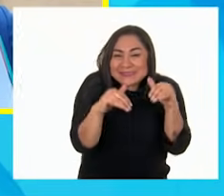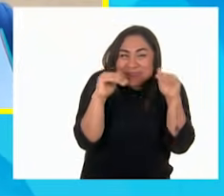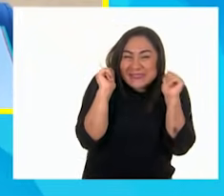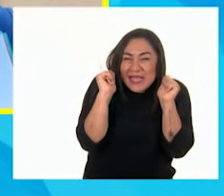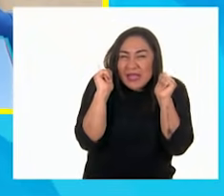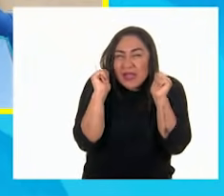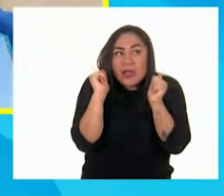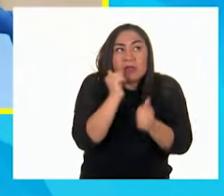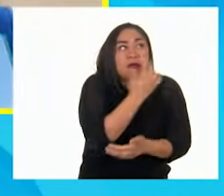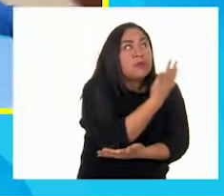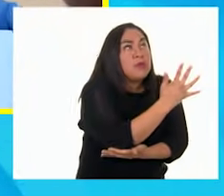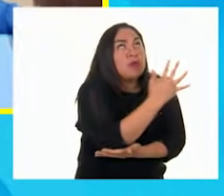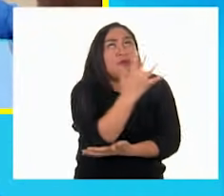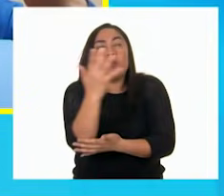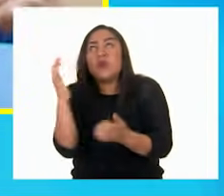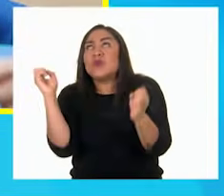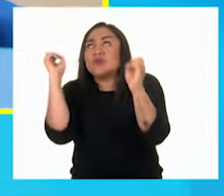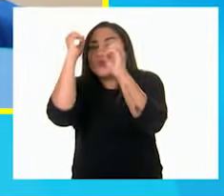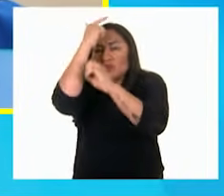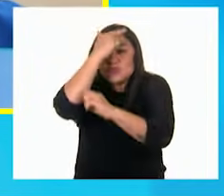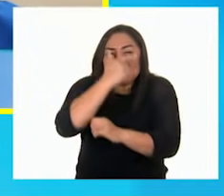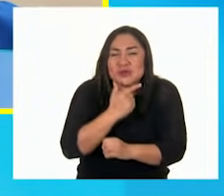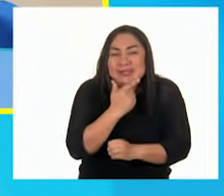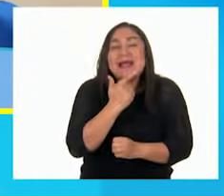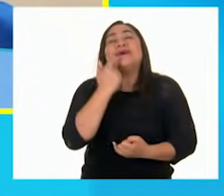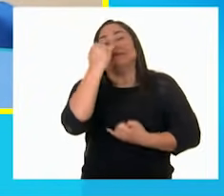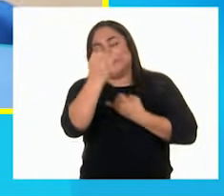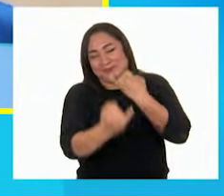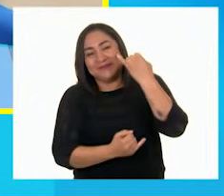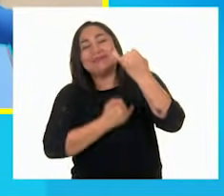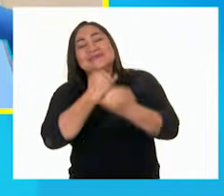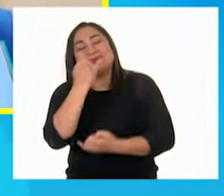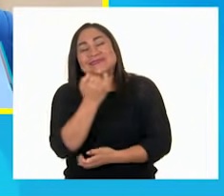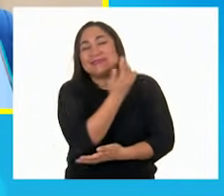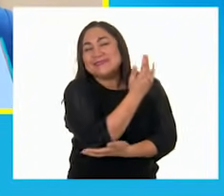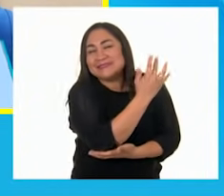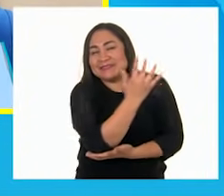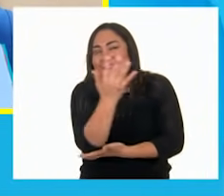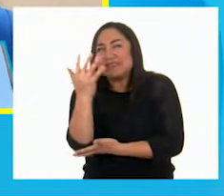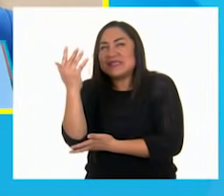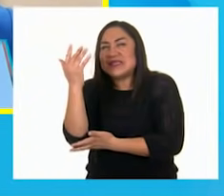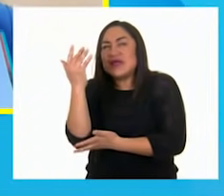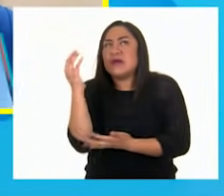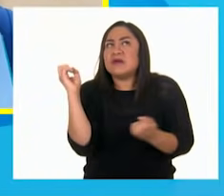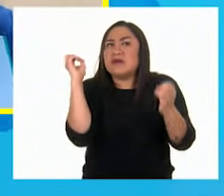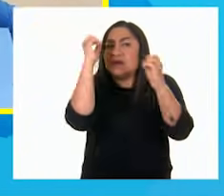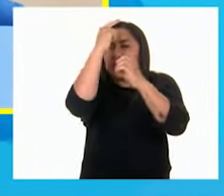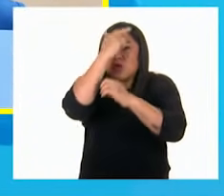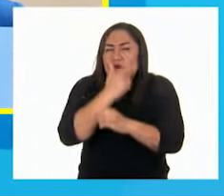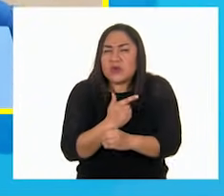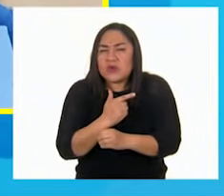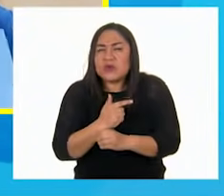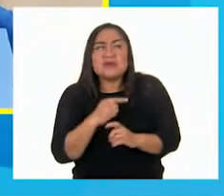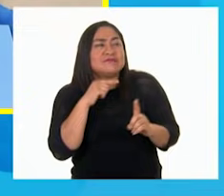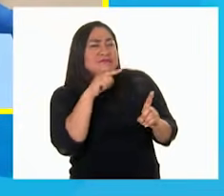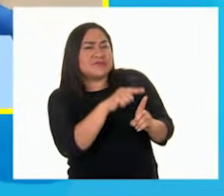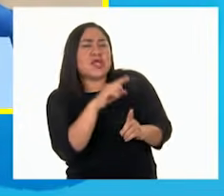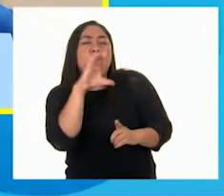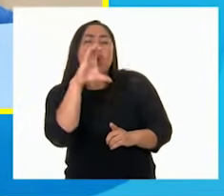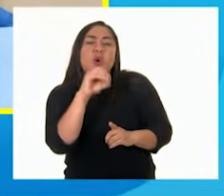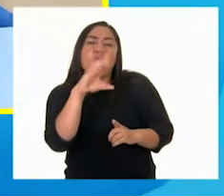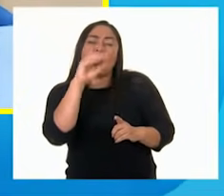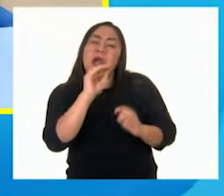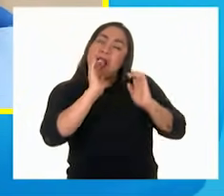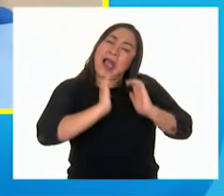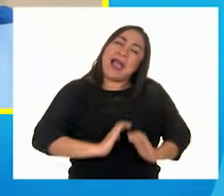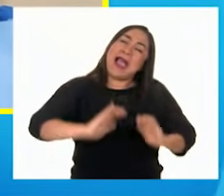bosque anocheció. Jugando al escondite en el bosque anocheció. El cucú cantando